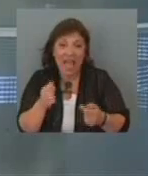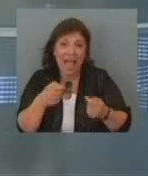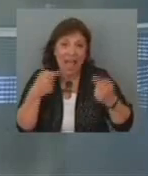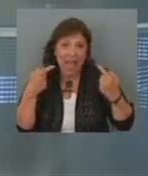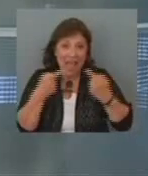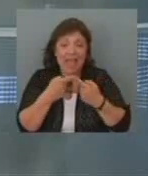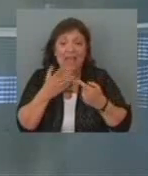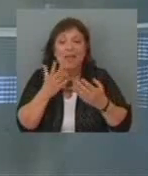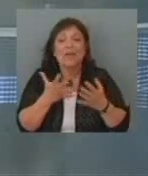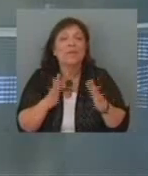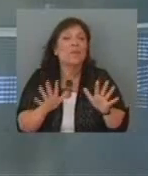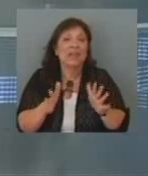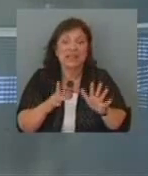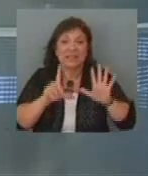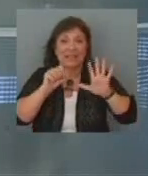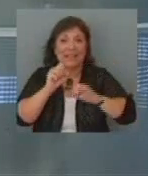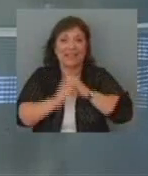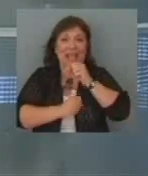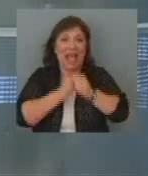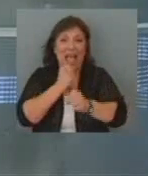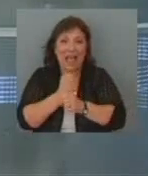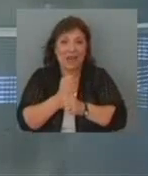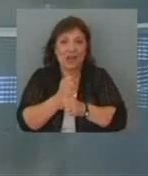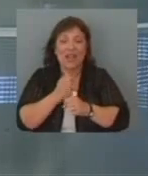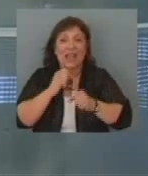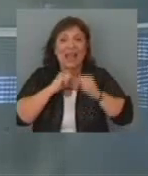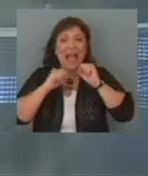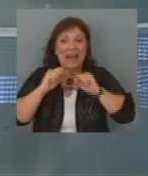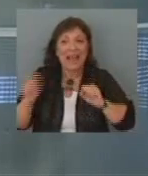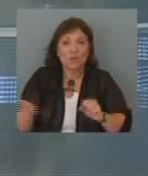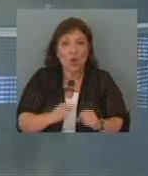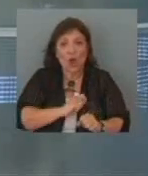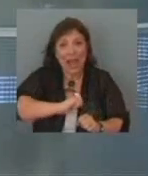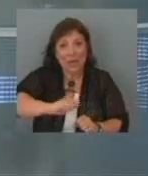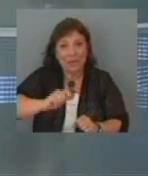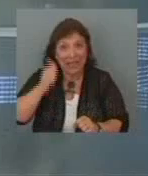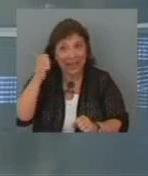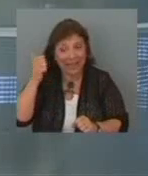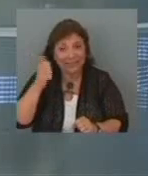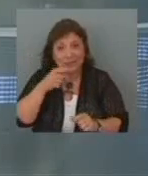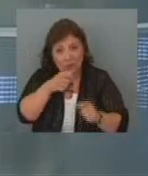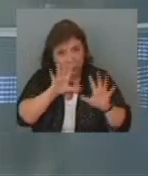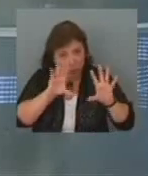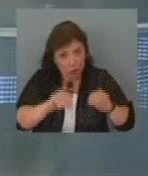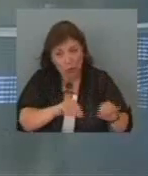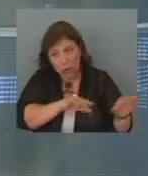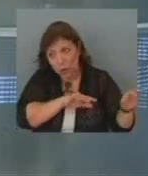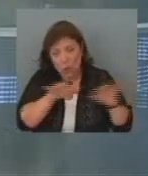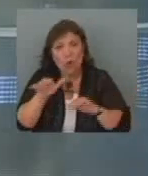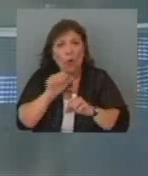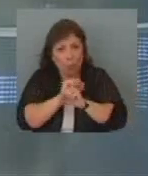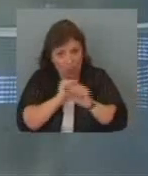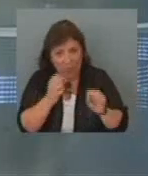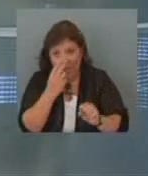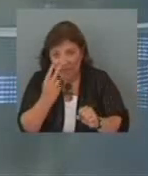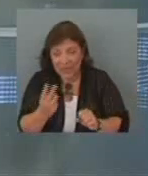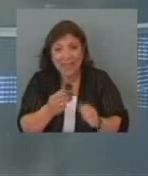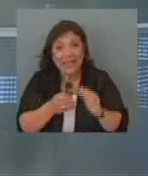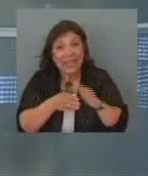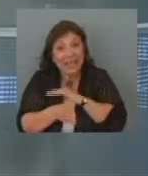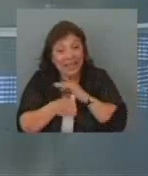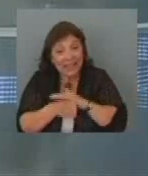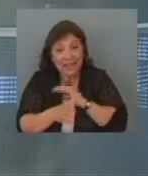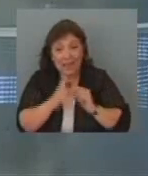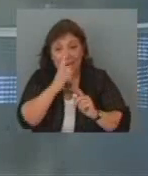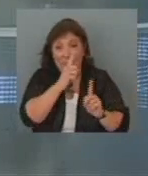es celebrar los 70 años del Carrasco Lawn Tennis. Y todos pueden ir a ver ese gran espectáculo. Las entradas